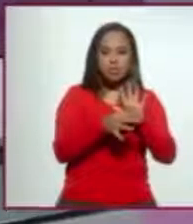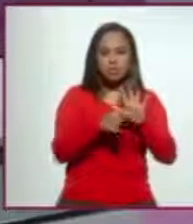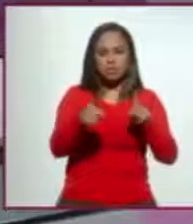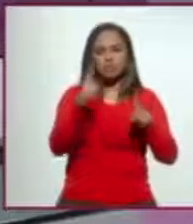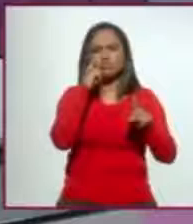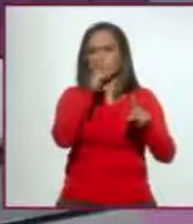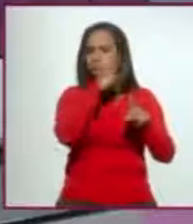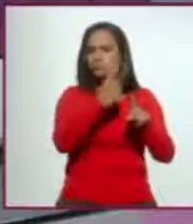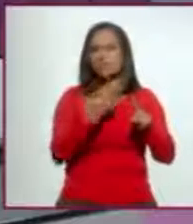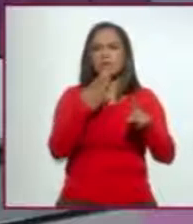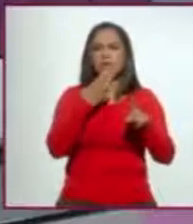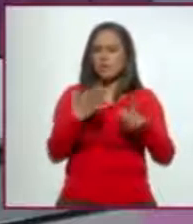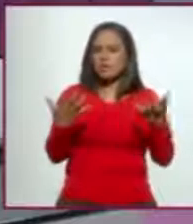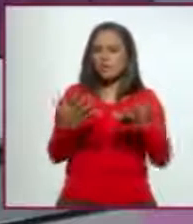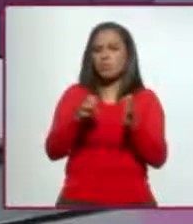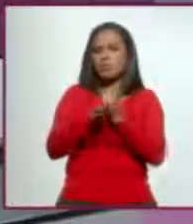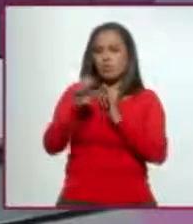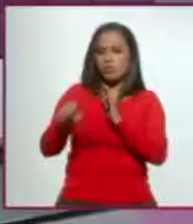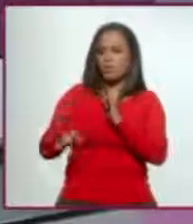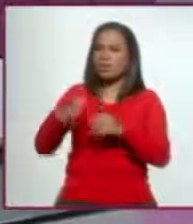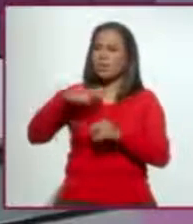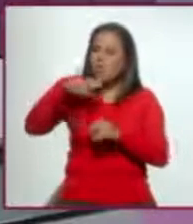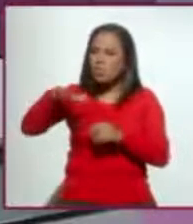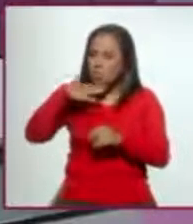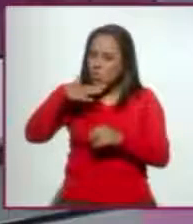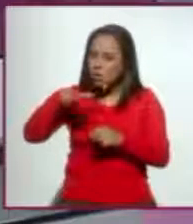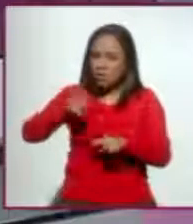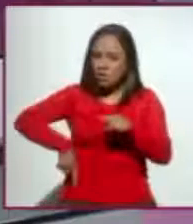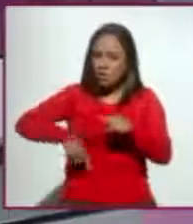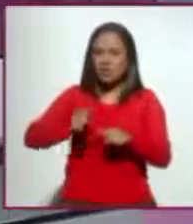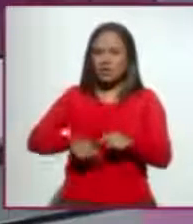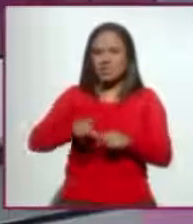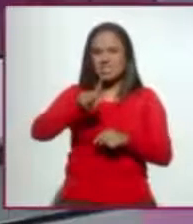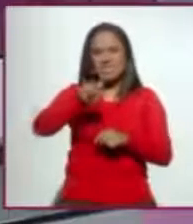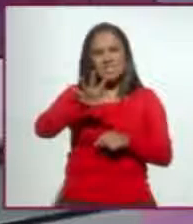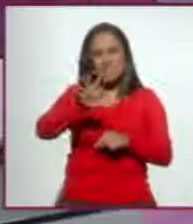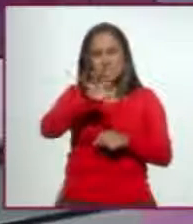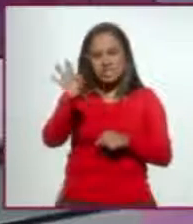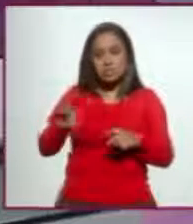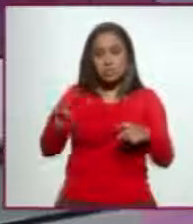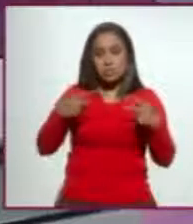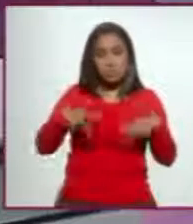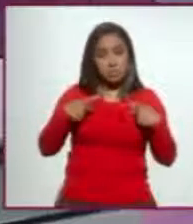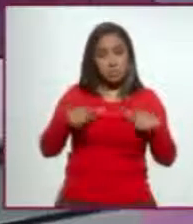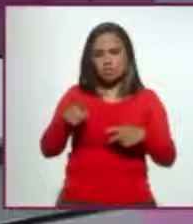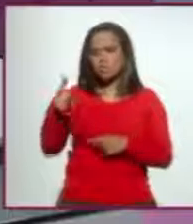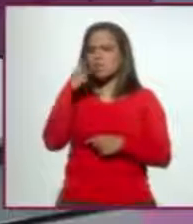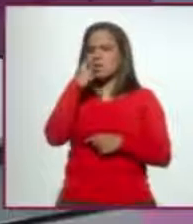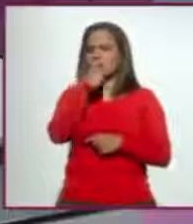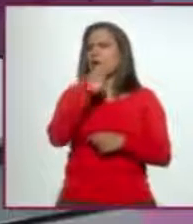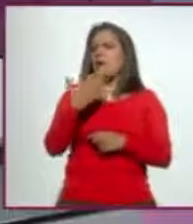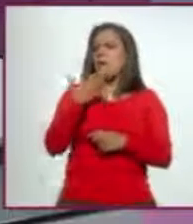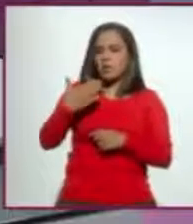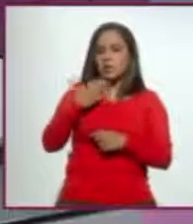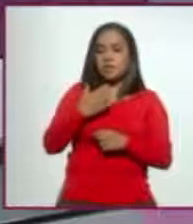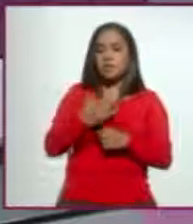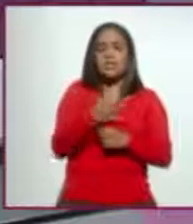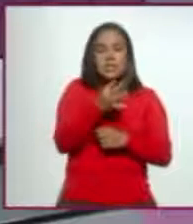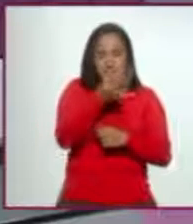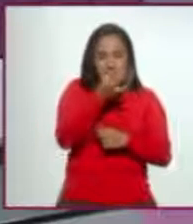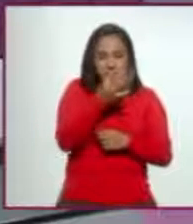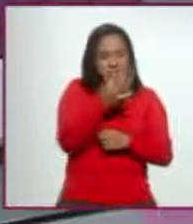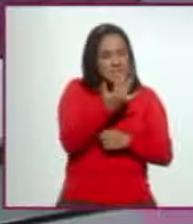ve bien acciones, por ejemplo, contra la corrupción, está alrededor de 75% de la gente que las ve bien, contra